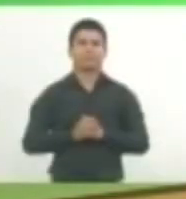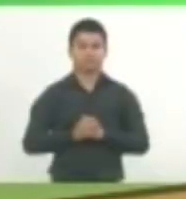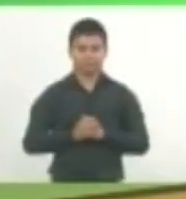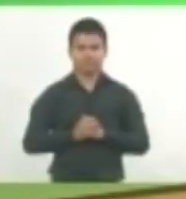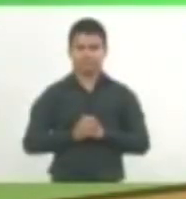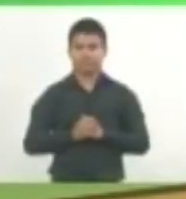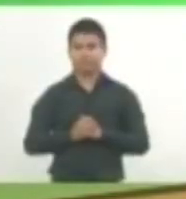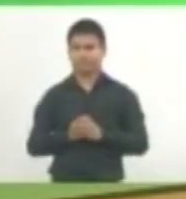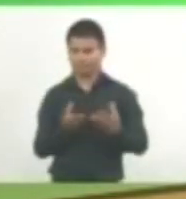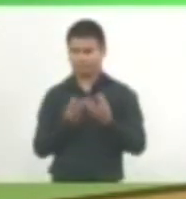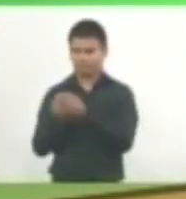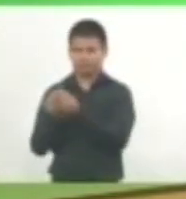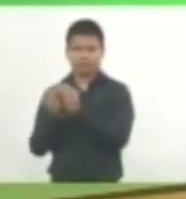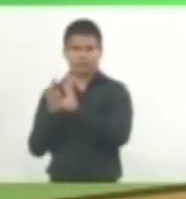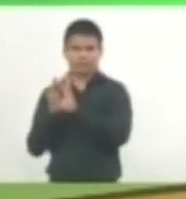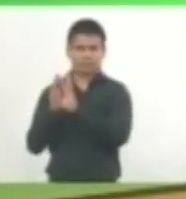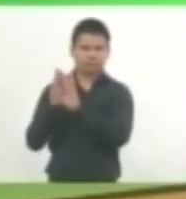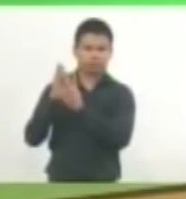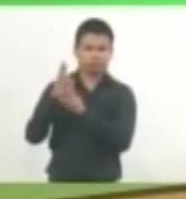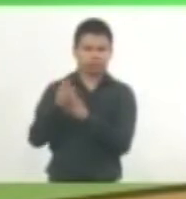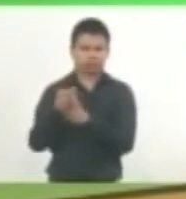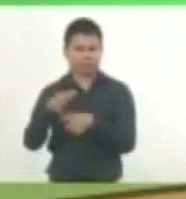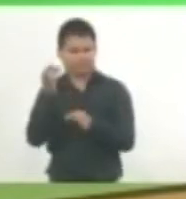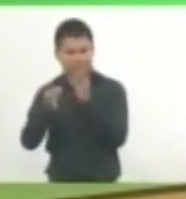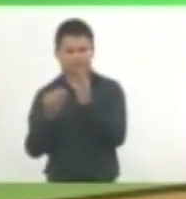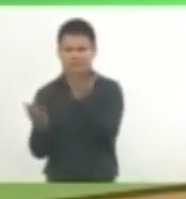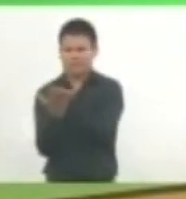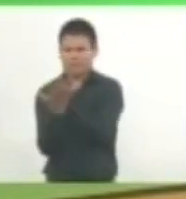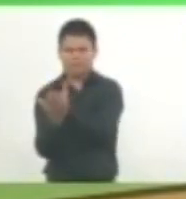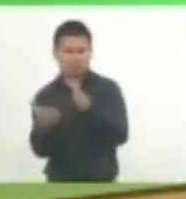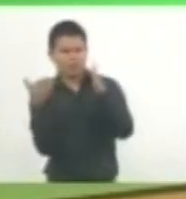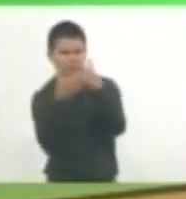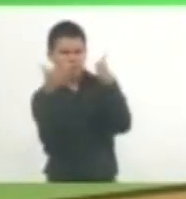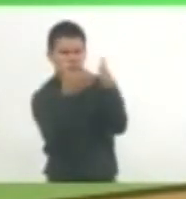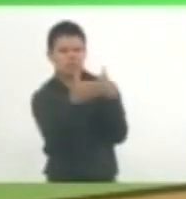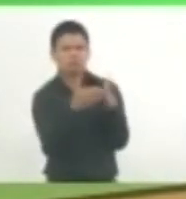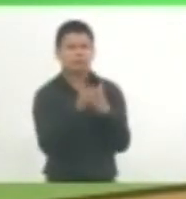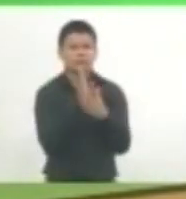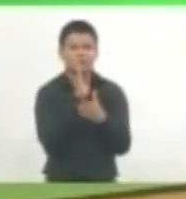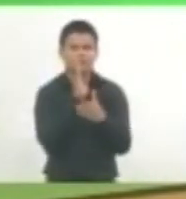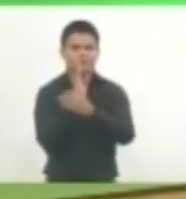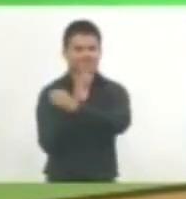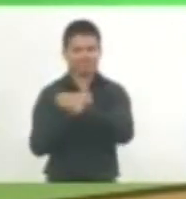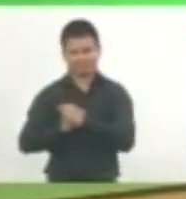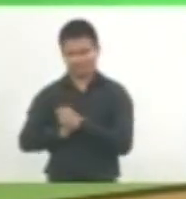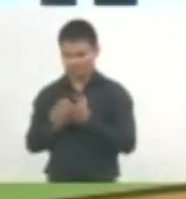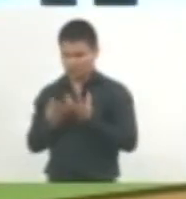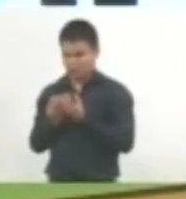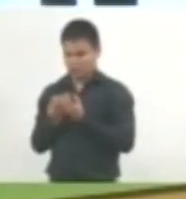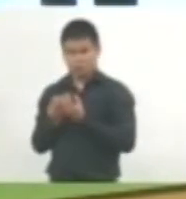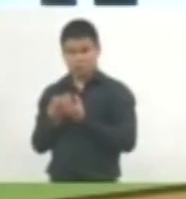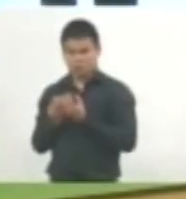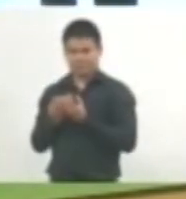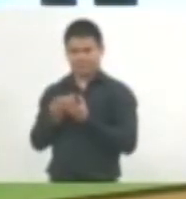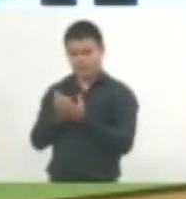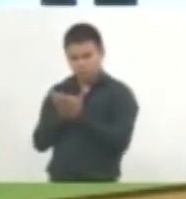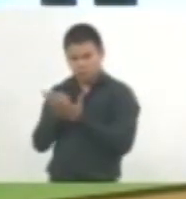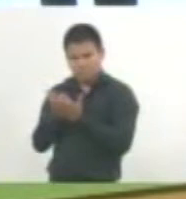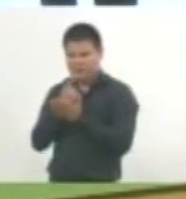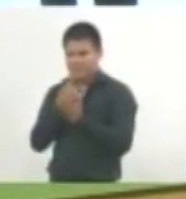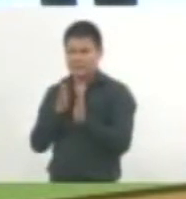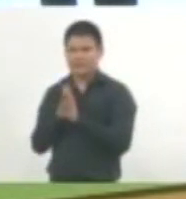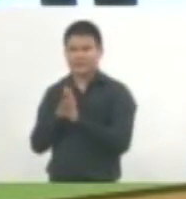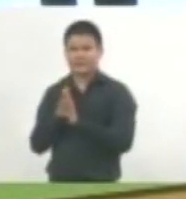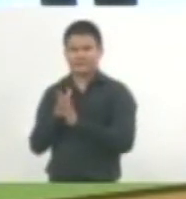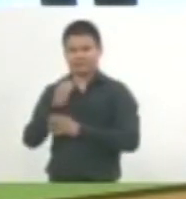del martes sobre la doble tributación, los concejales aseguran que no es procedente. Están seguros además que la Procuraduría